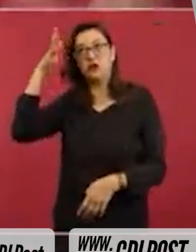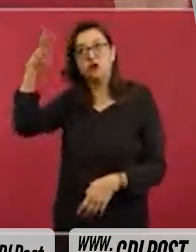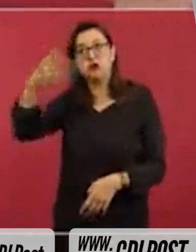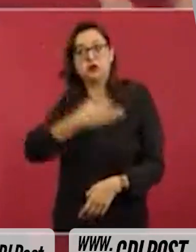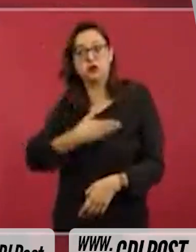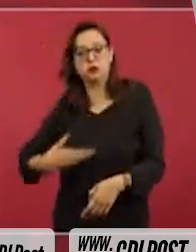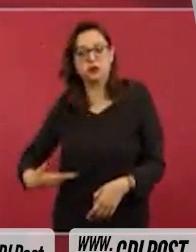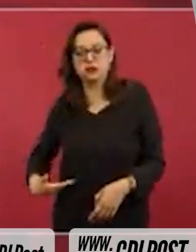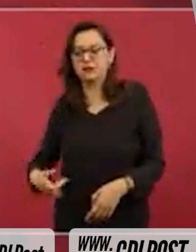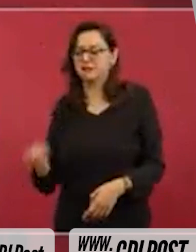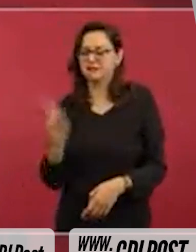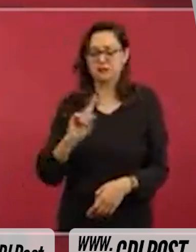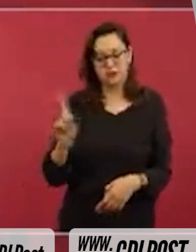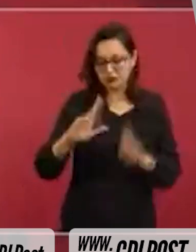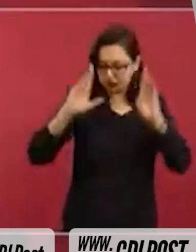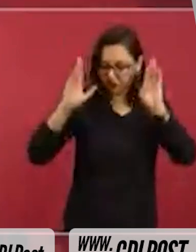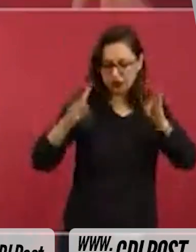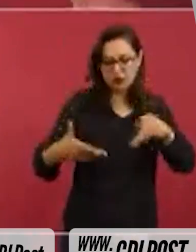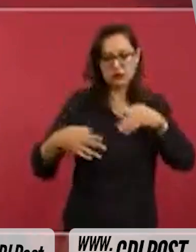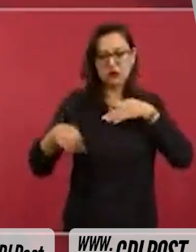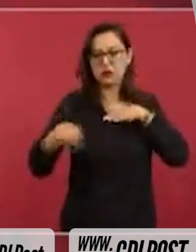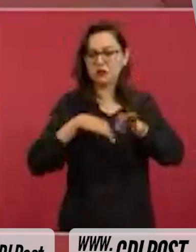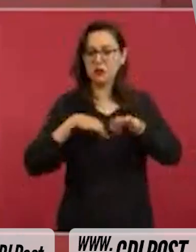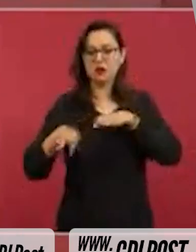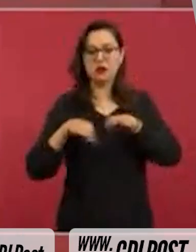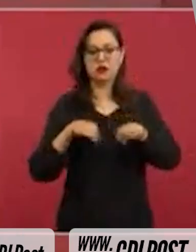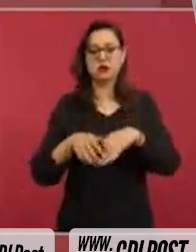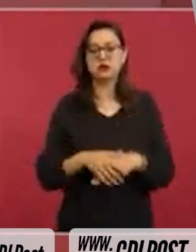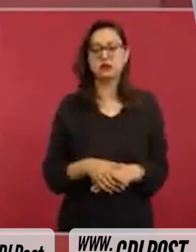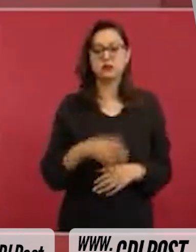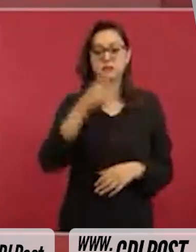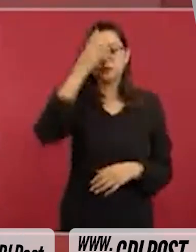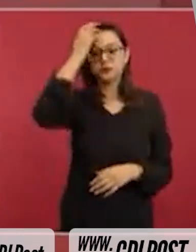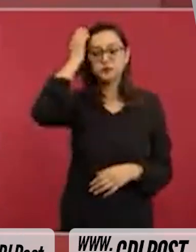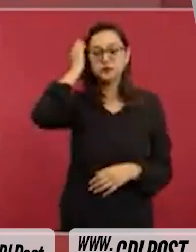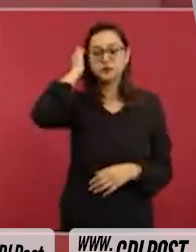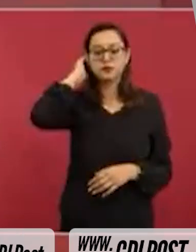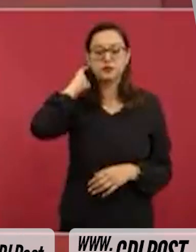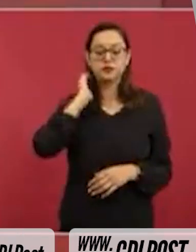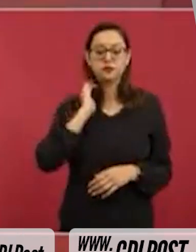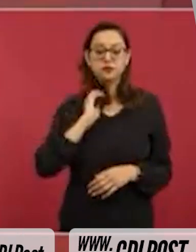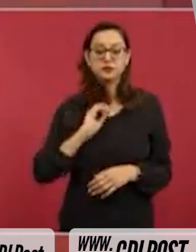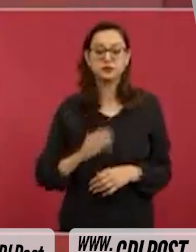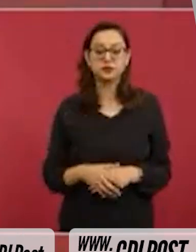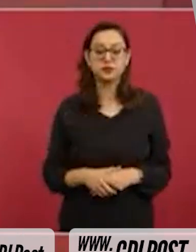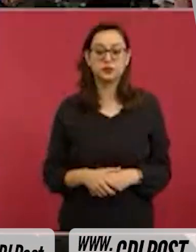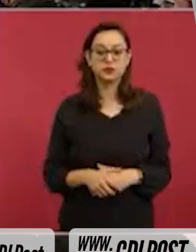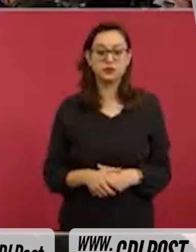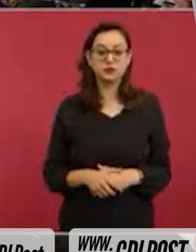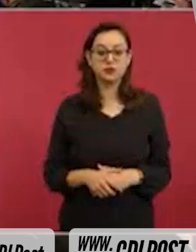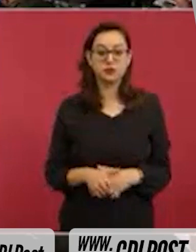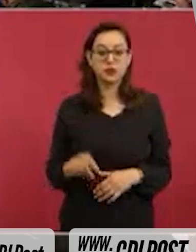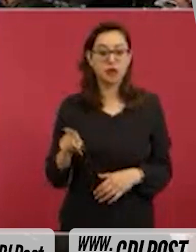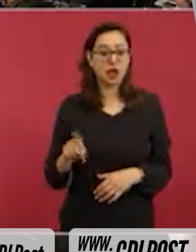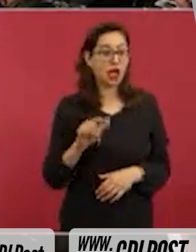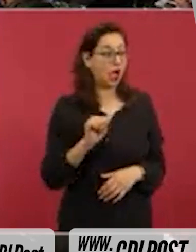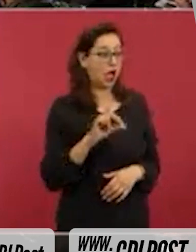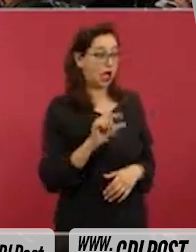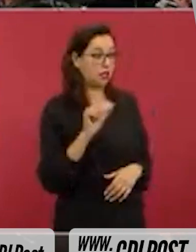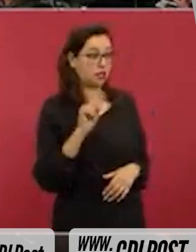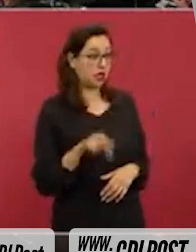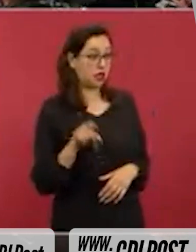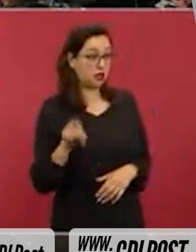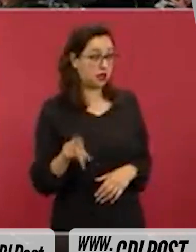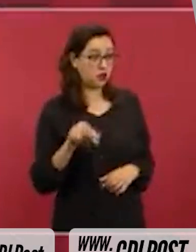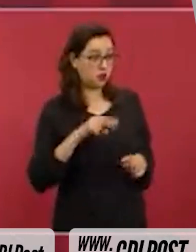él no está haciendo campaña para ese propósito. No es corcho lata, presidente, Adán. No, no